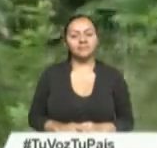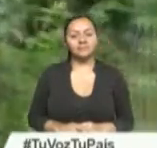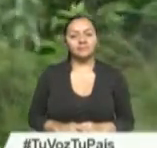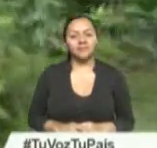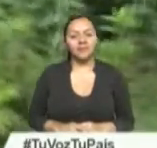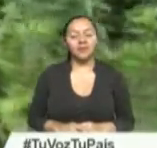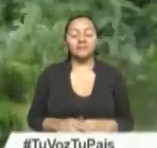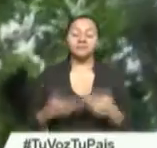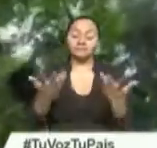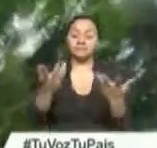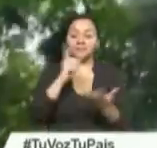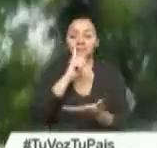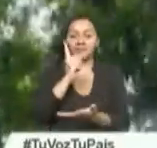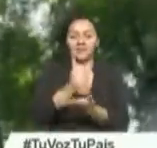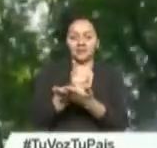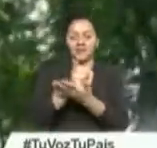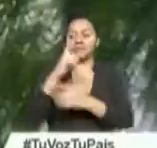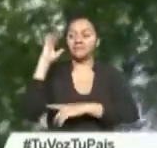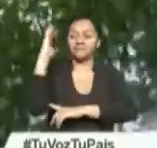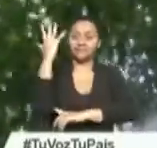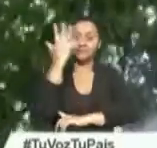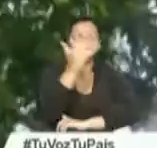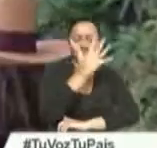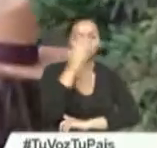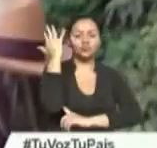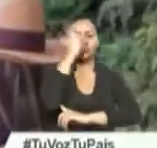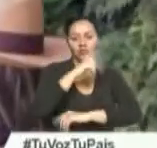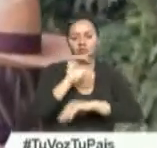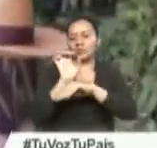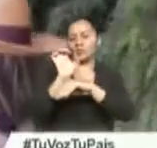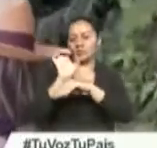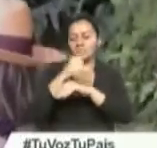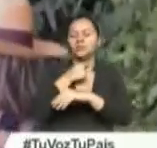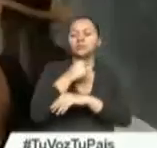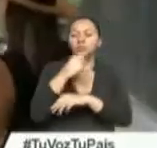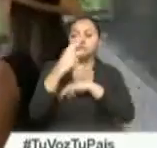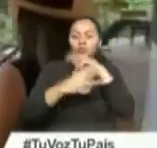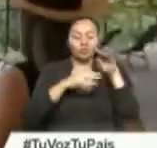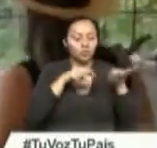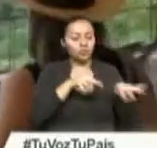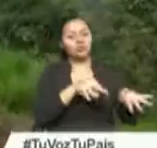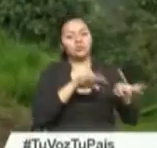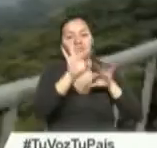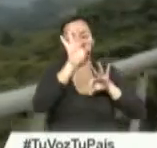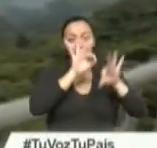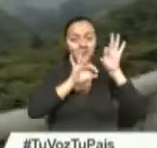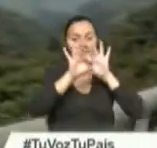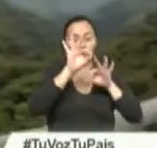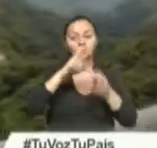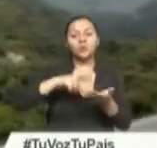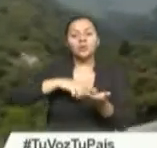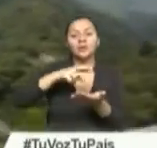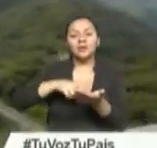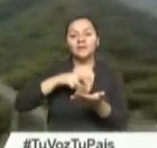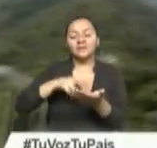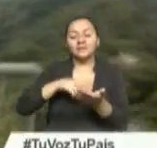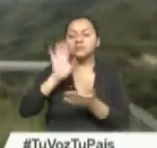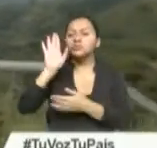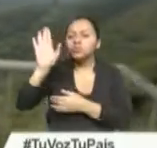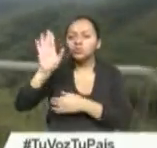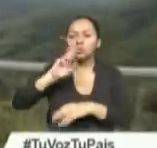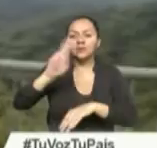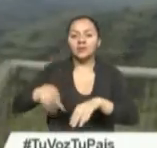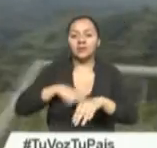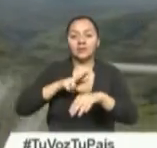No cabe duda de que los paisajes del Ecuador son únicos. Tras una selección realizada por la revista Traveler, que pertenece